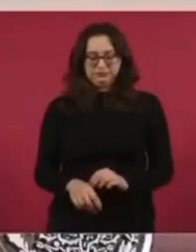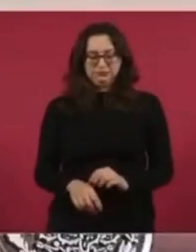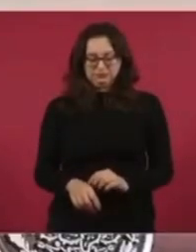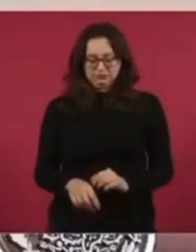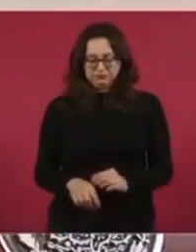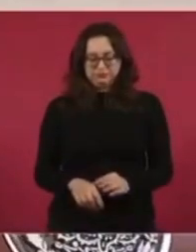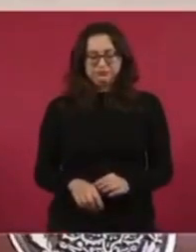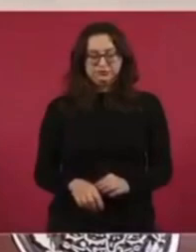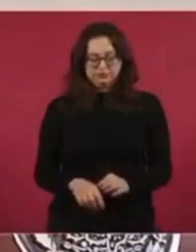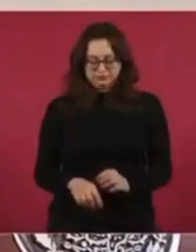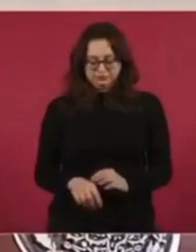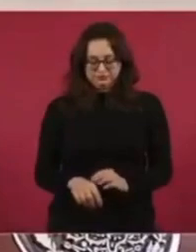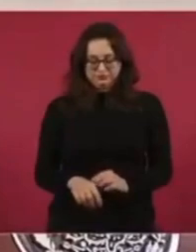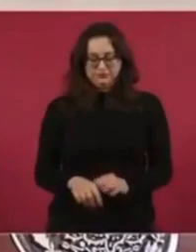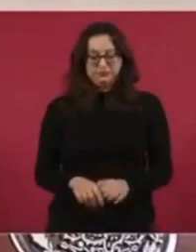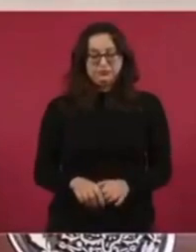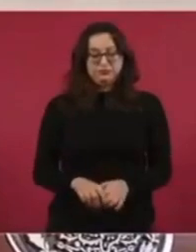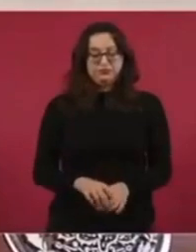es todavía